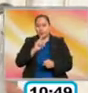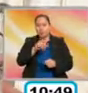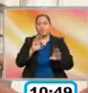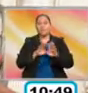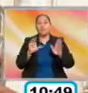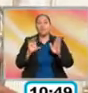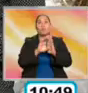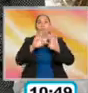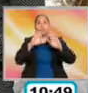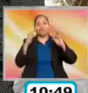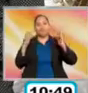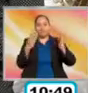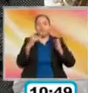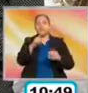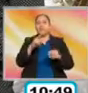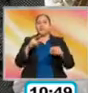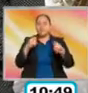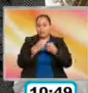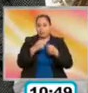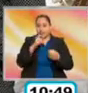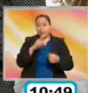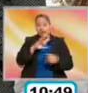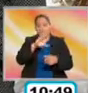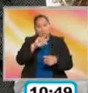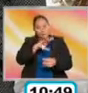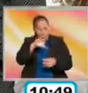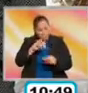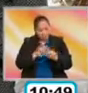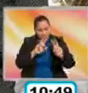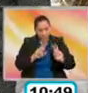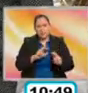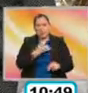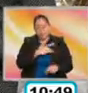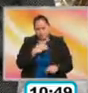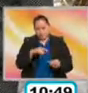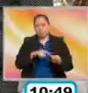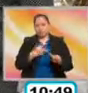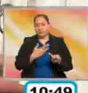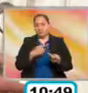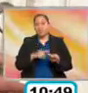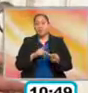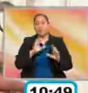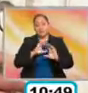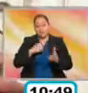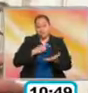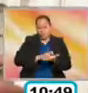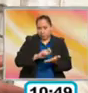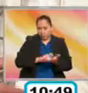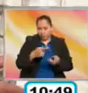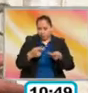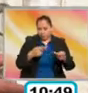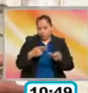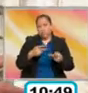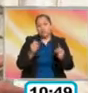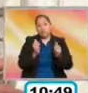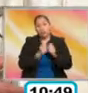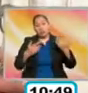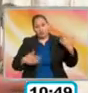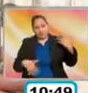también que viene un disco muy muy completo, entonces aparte de todas las canciones románticas, de todas las canciones que hicimos también porque vienen aparte canciones con